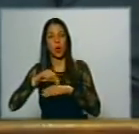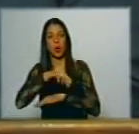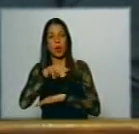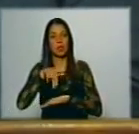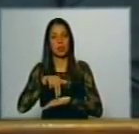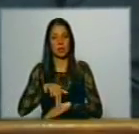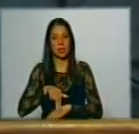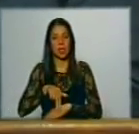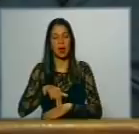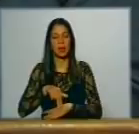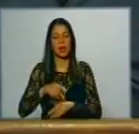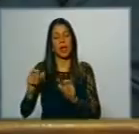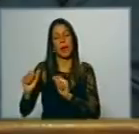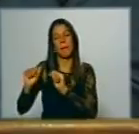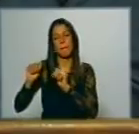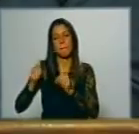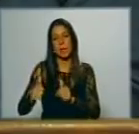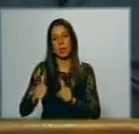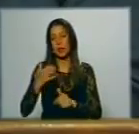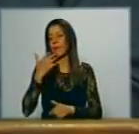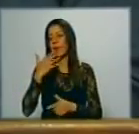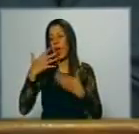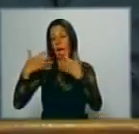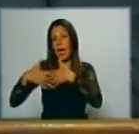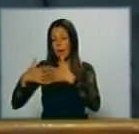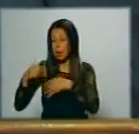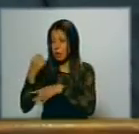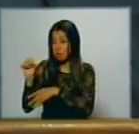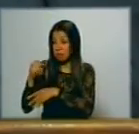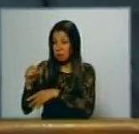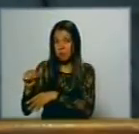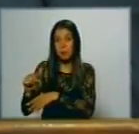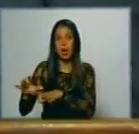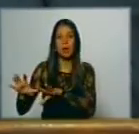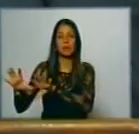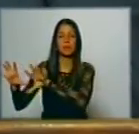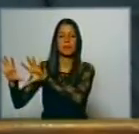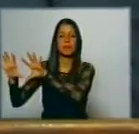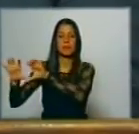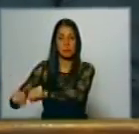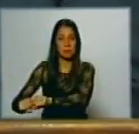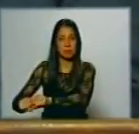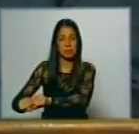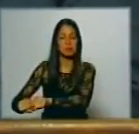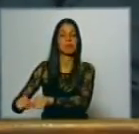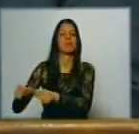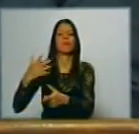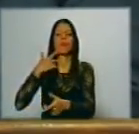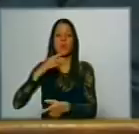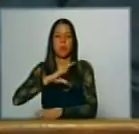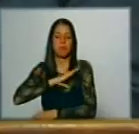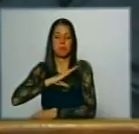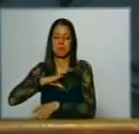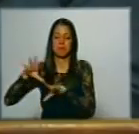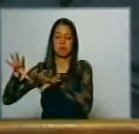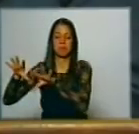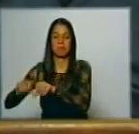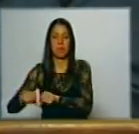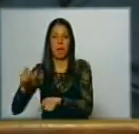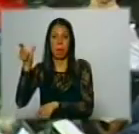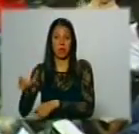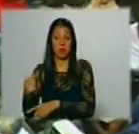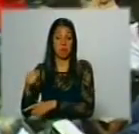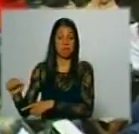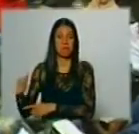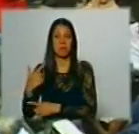podrá iniciar la expropiación de los bienes pertenecientes a los sujetos sometidos a